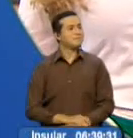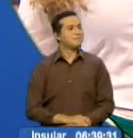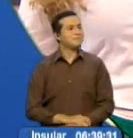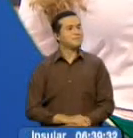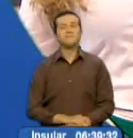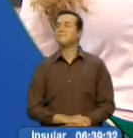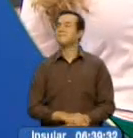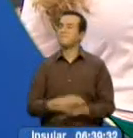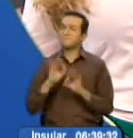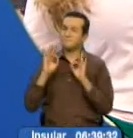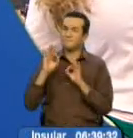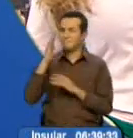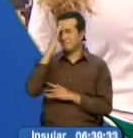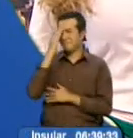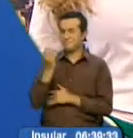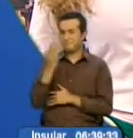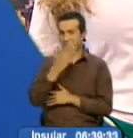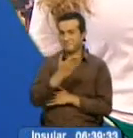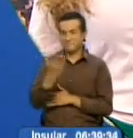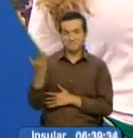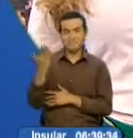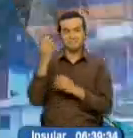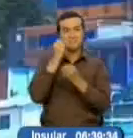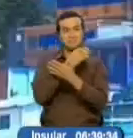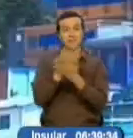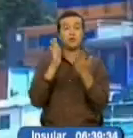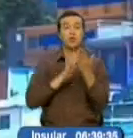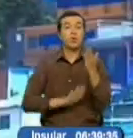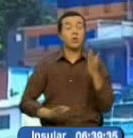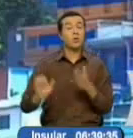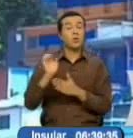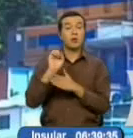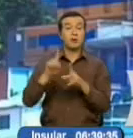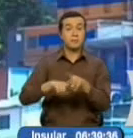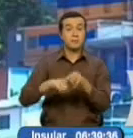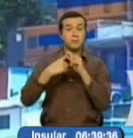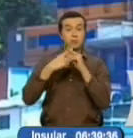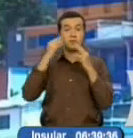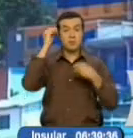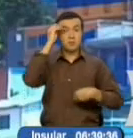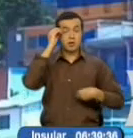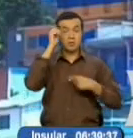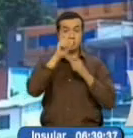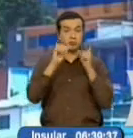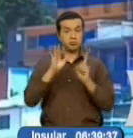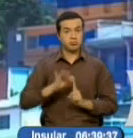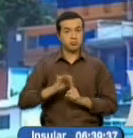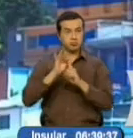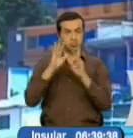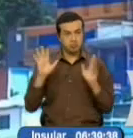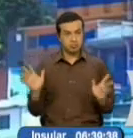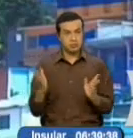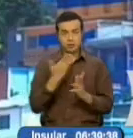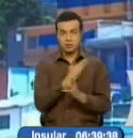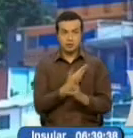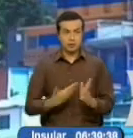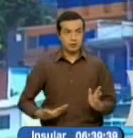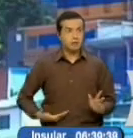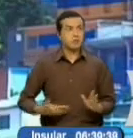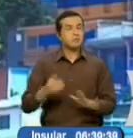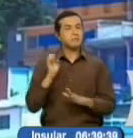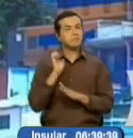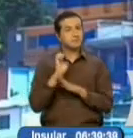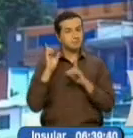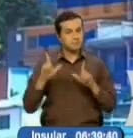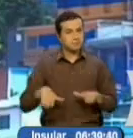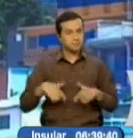¿Qué tal, Vane? Un buen día. Vamos de inmediato con la información. A nivel nacional se inició la campaña de valores y personajes emblemáticos que impulsa el presidente de la República,